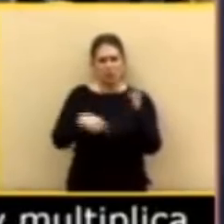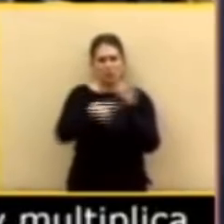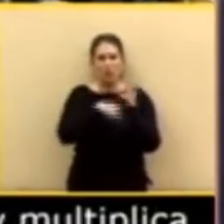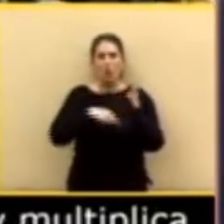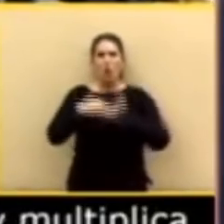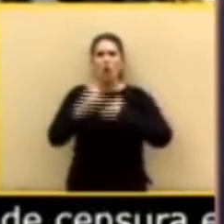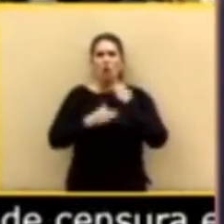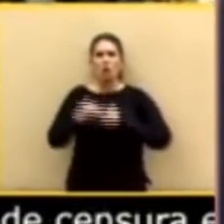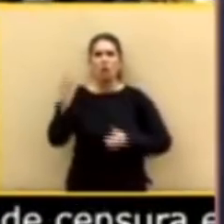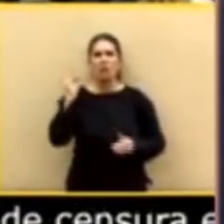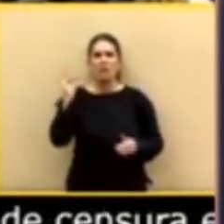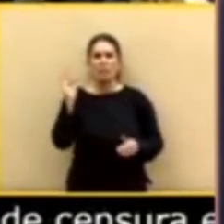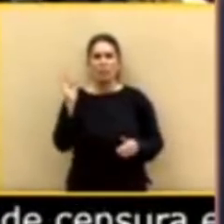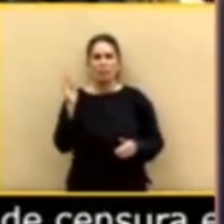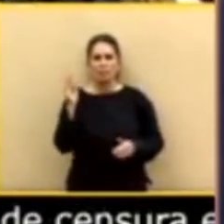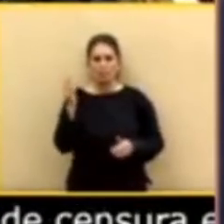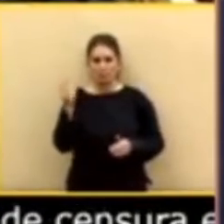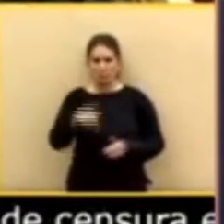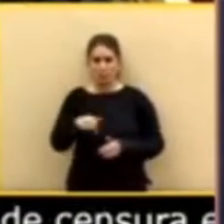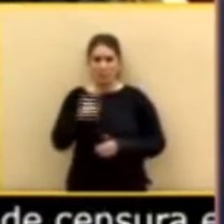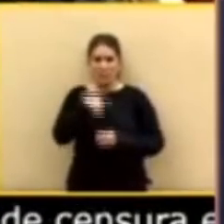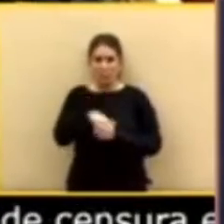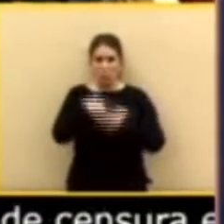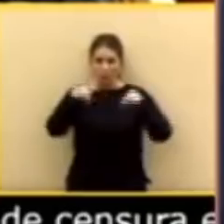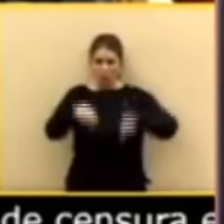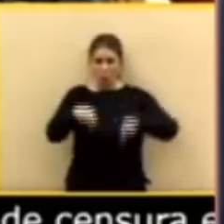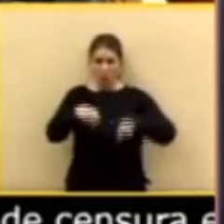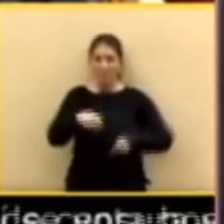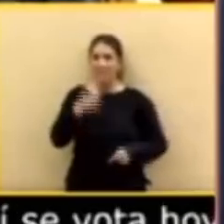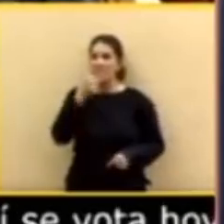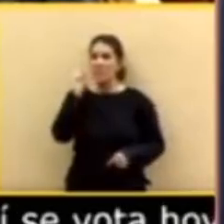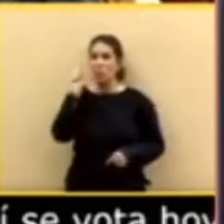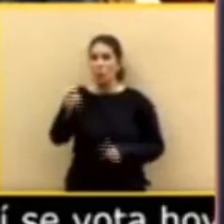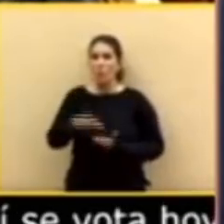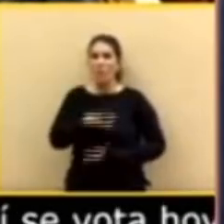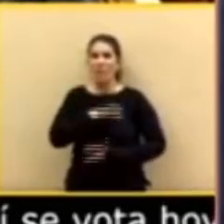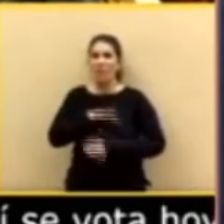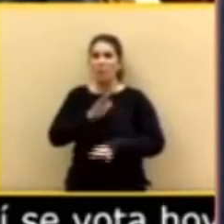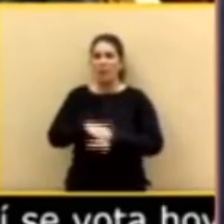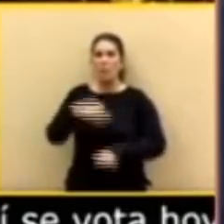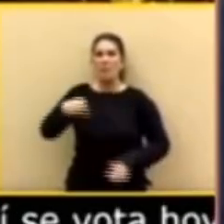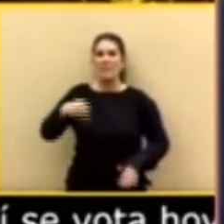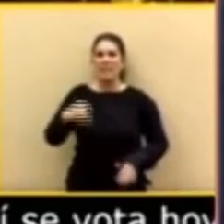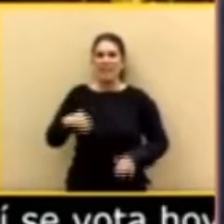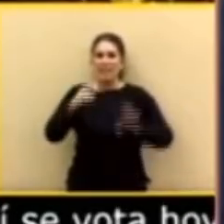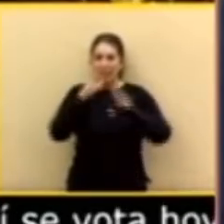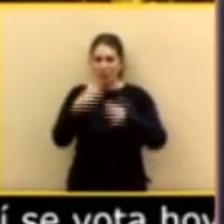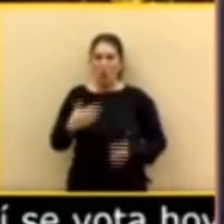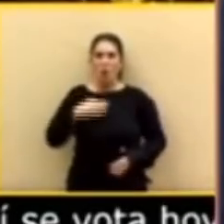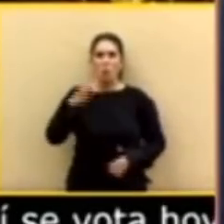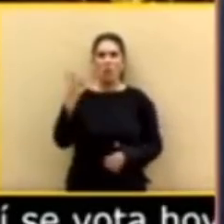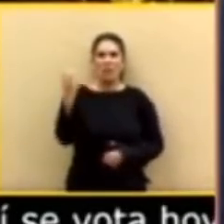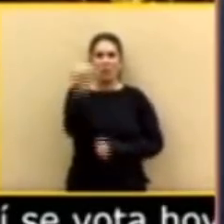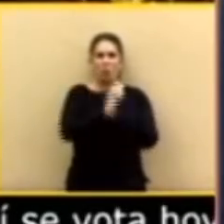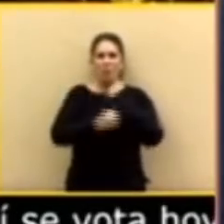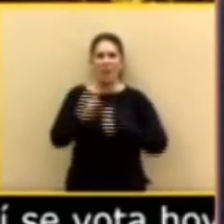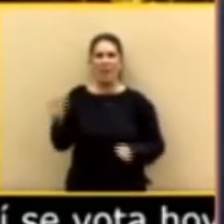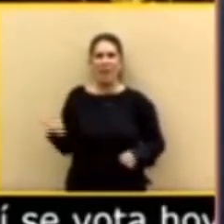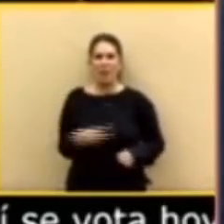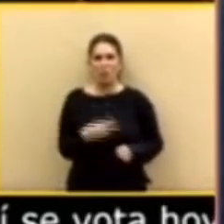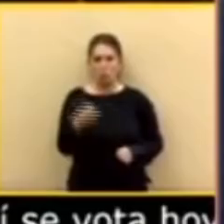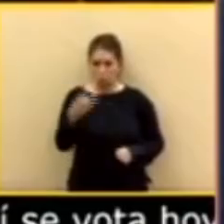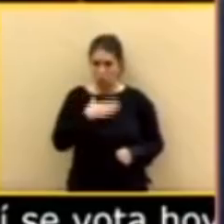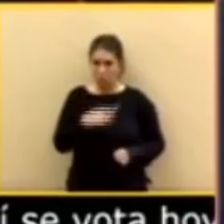Rajoy traiciona a los vivos, a los muertos y a sus 11 millones de votantes en diciembre